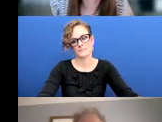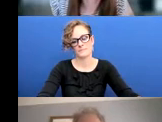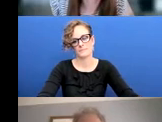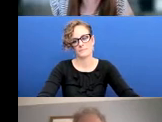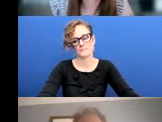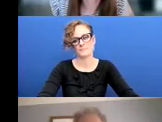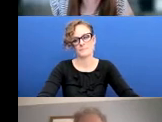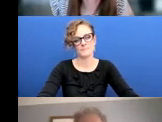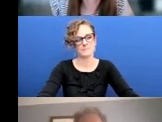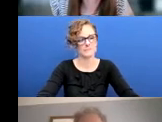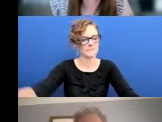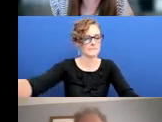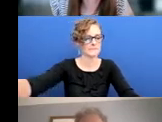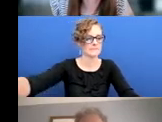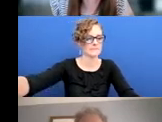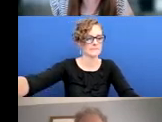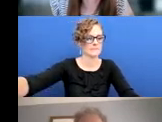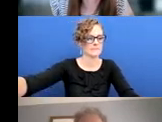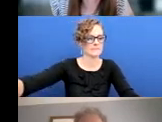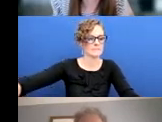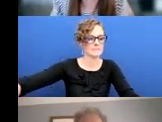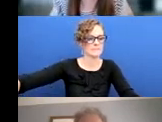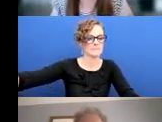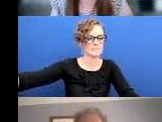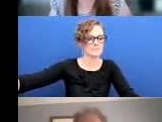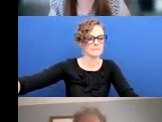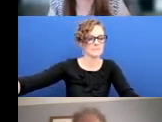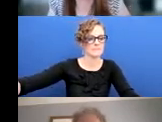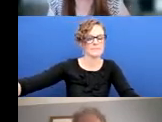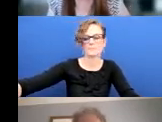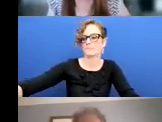1. El material que se presentó,